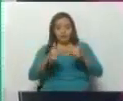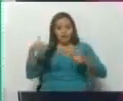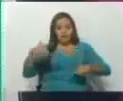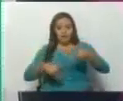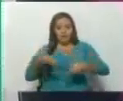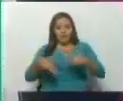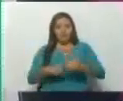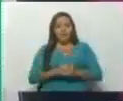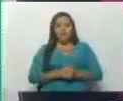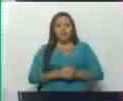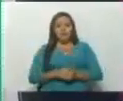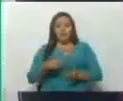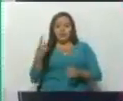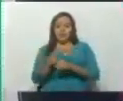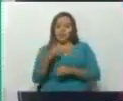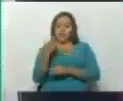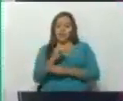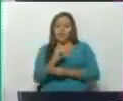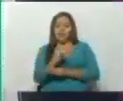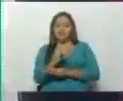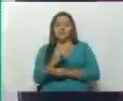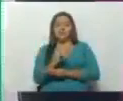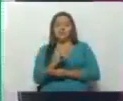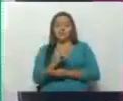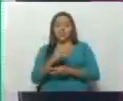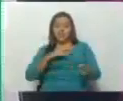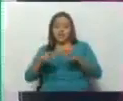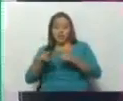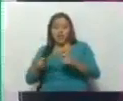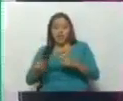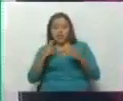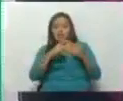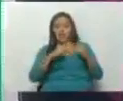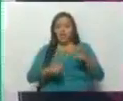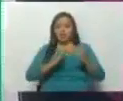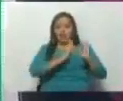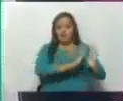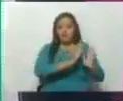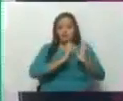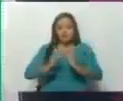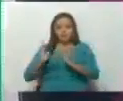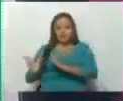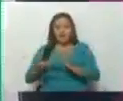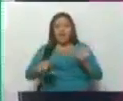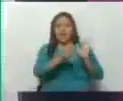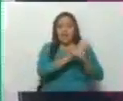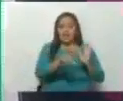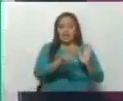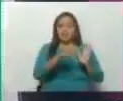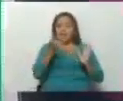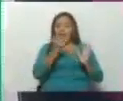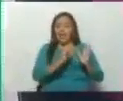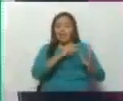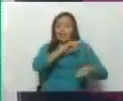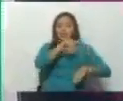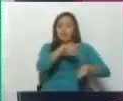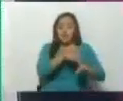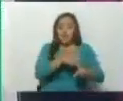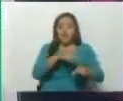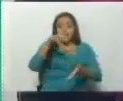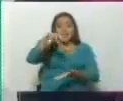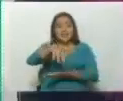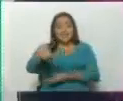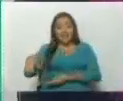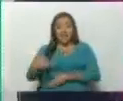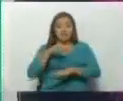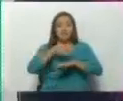distintas escalas. Esta ley plantea distintas escalas, no solo la nacional, también la estatal, la local, la municipal y